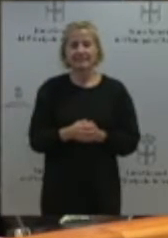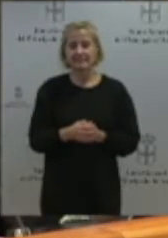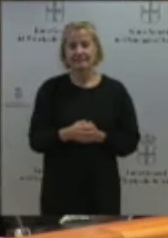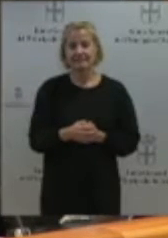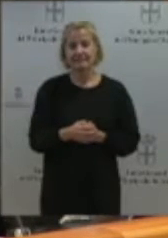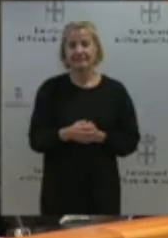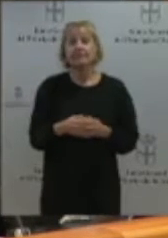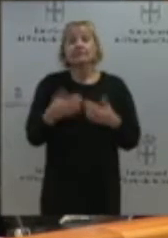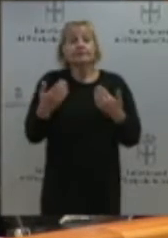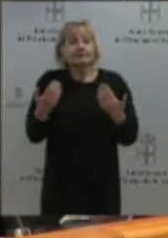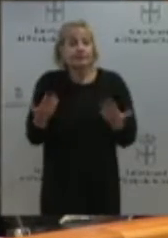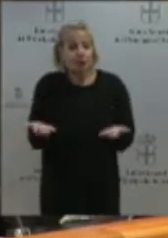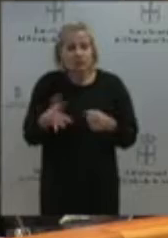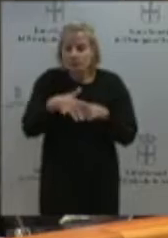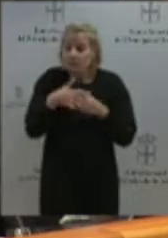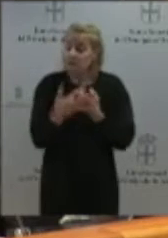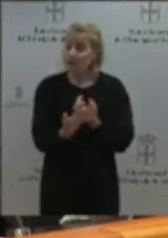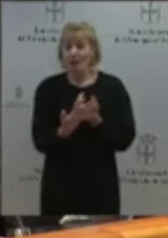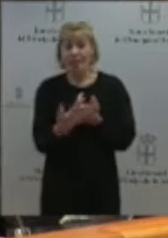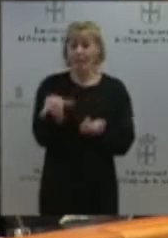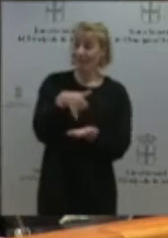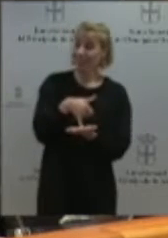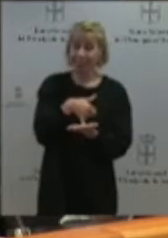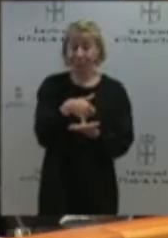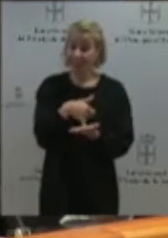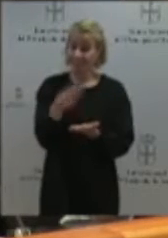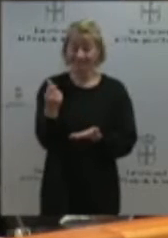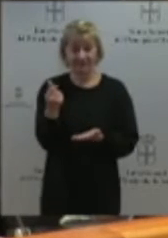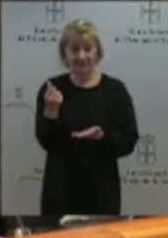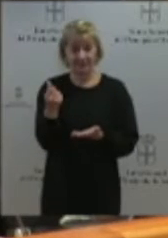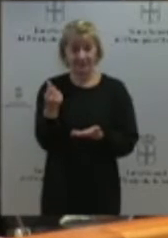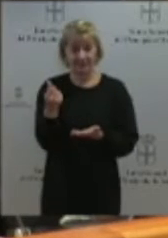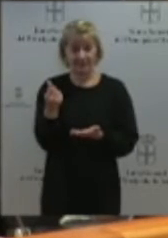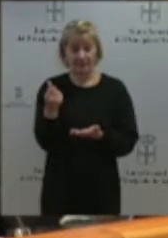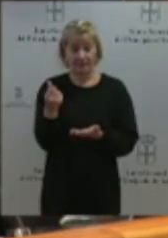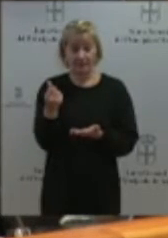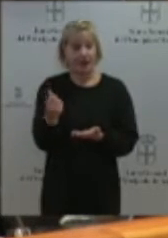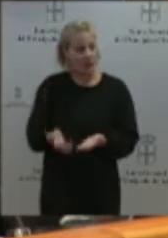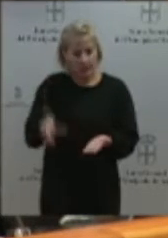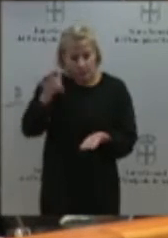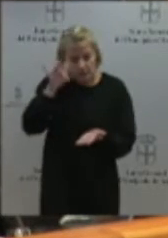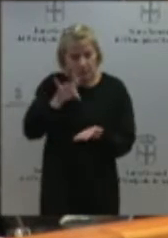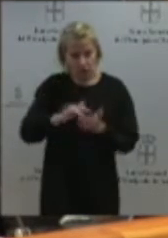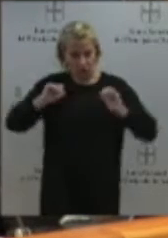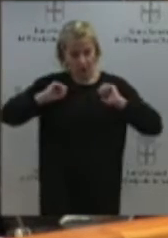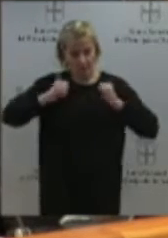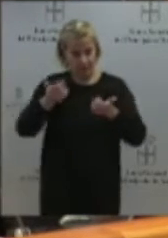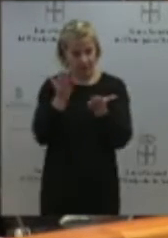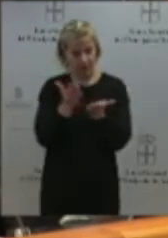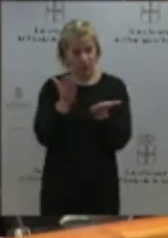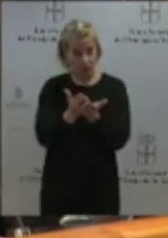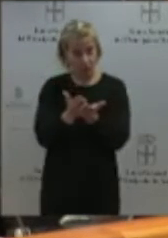precariedad, que se comunica nada más llegar, de cuándo tienen que hacer la entrada, mayor